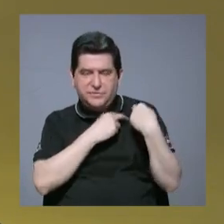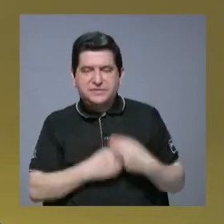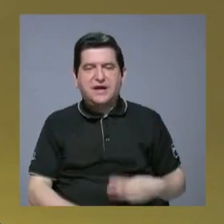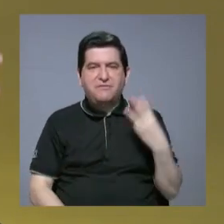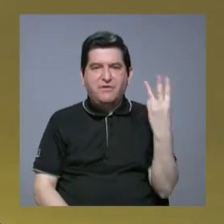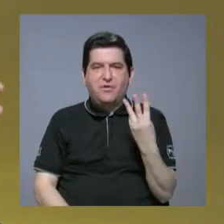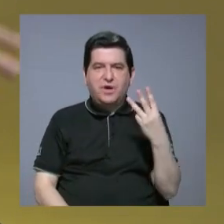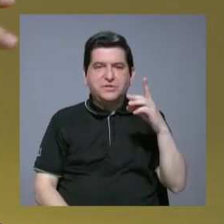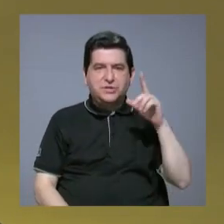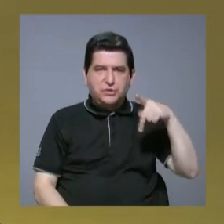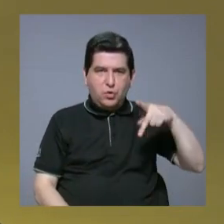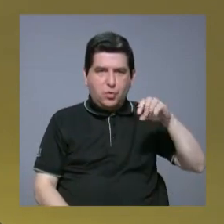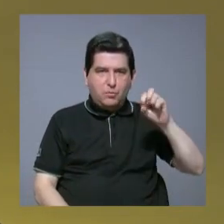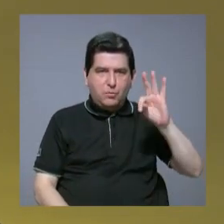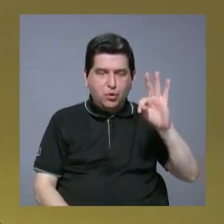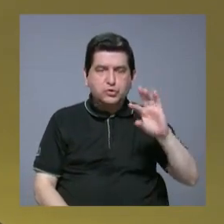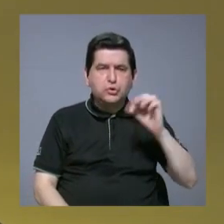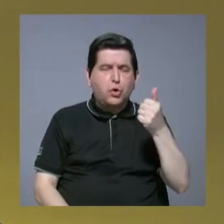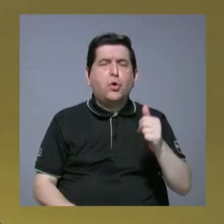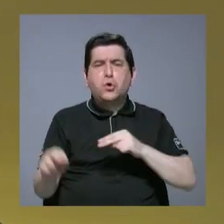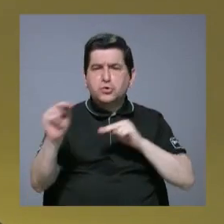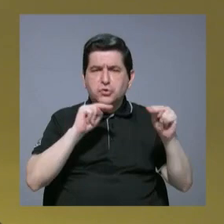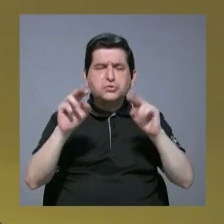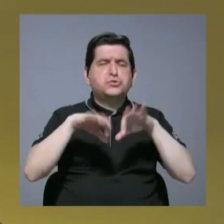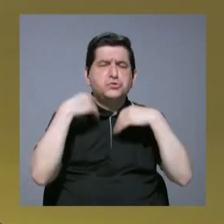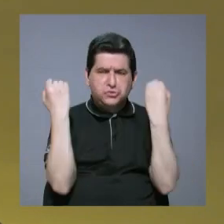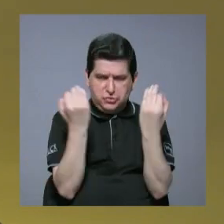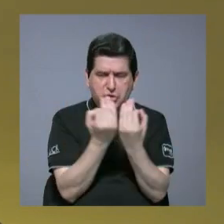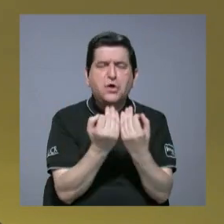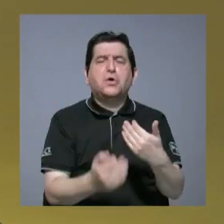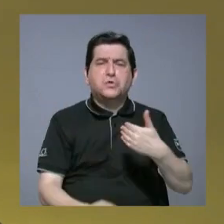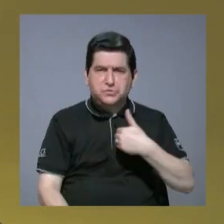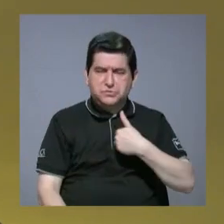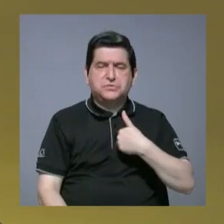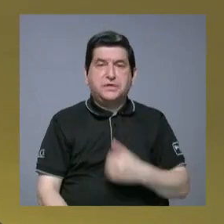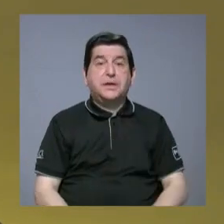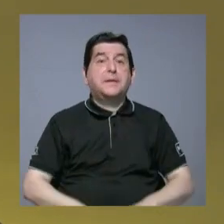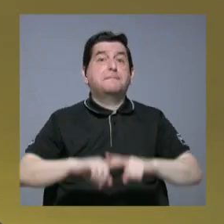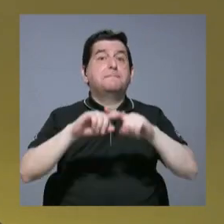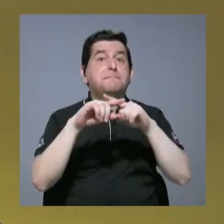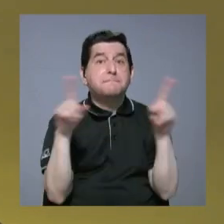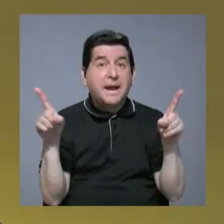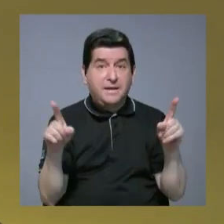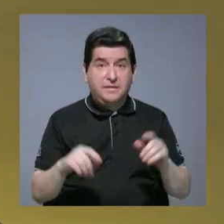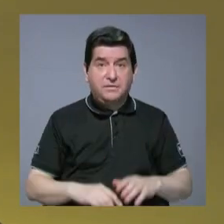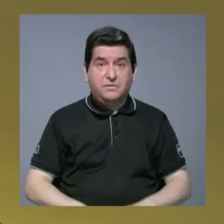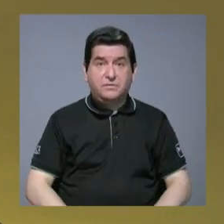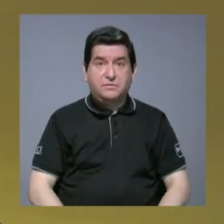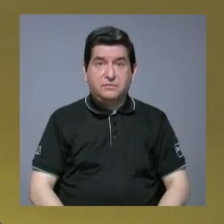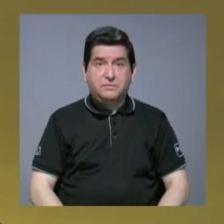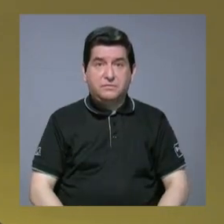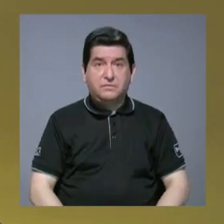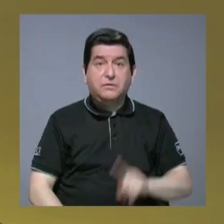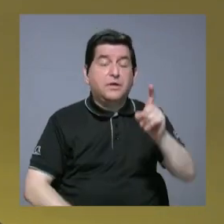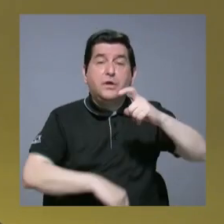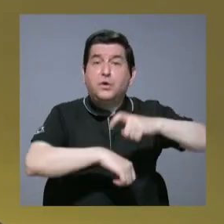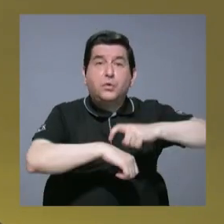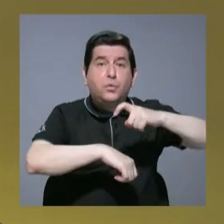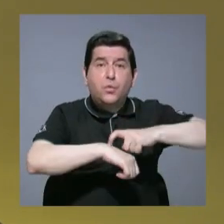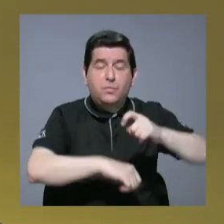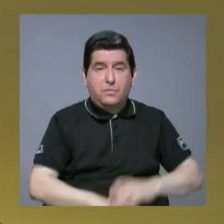Washington Post, tenía también otros negocios familiares, etcétera, pero en algún